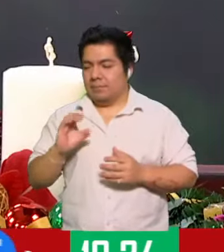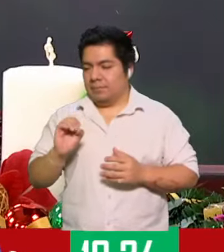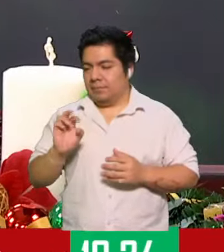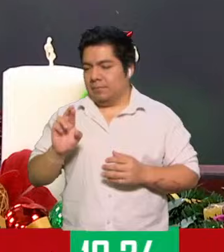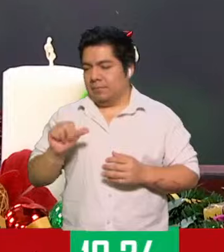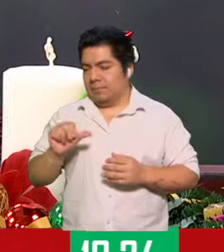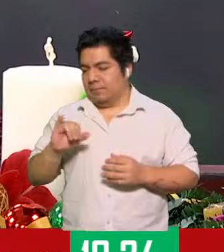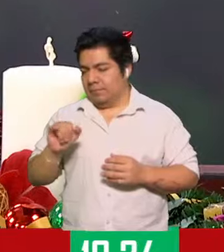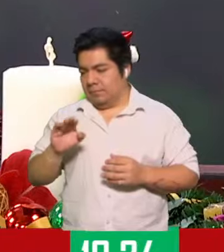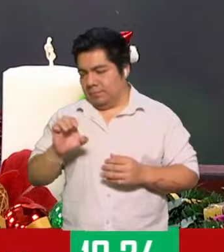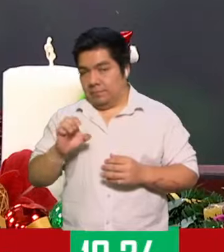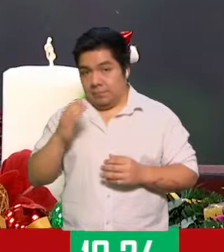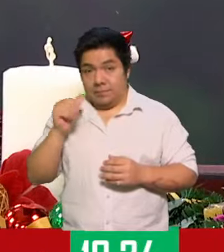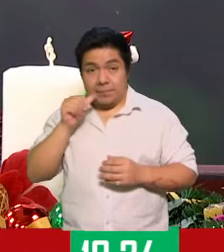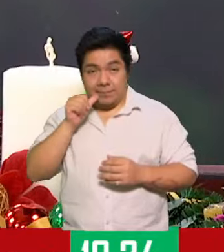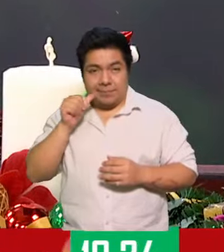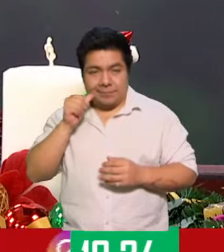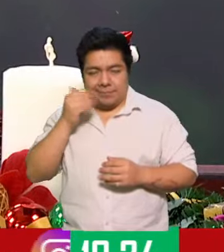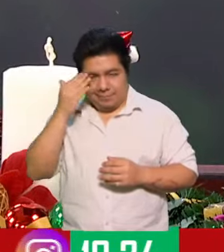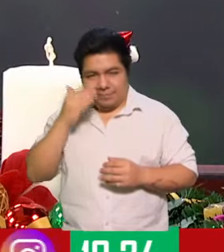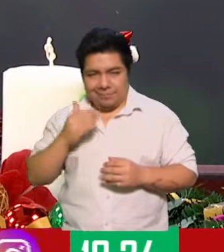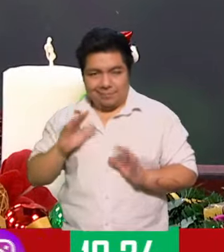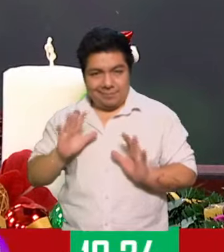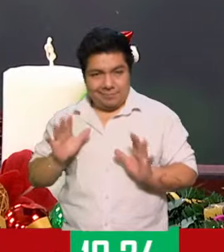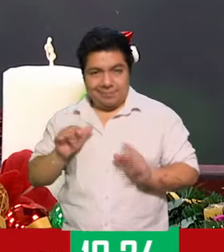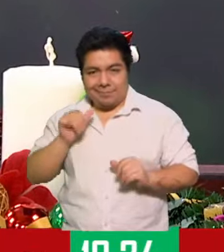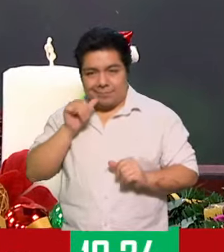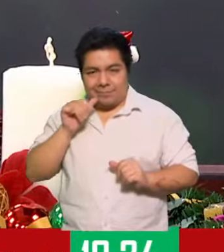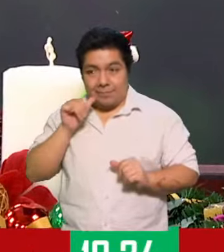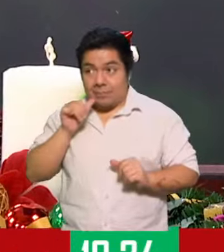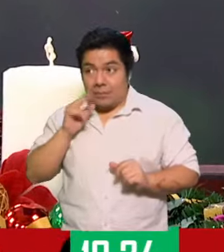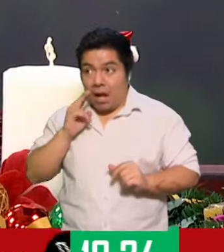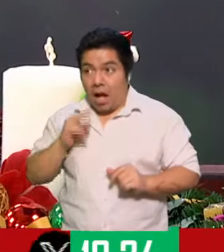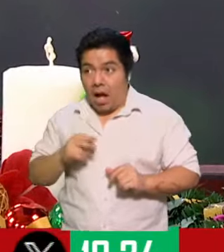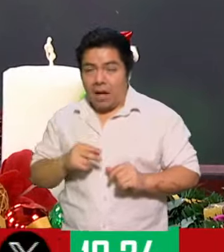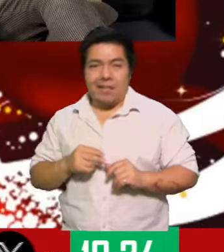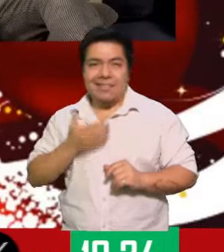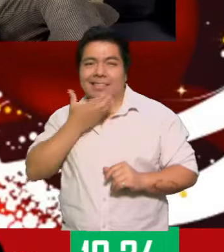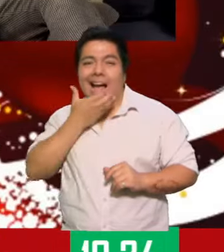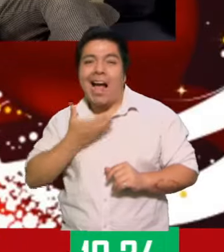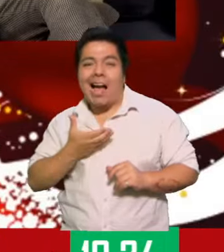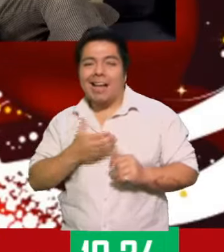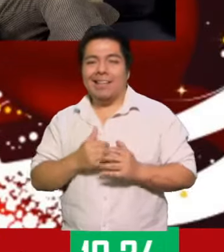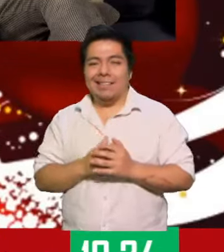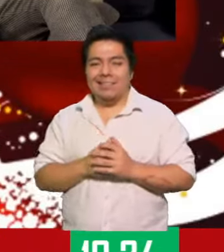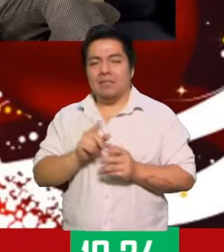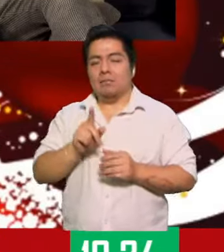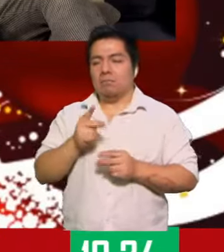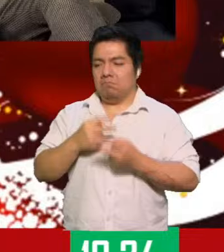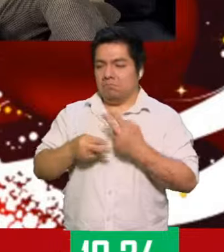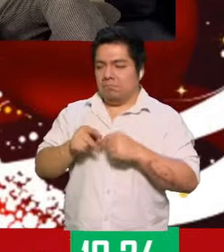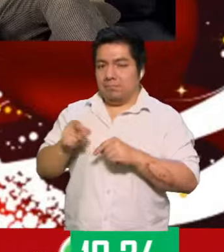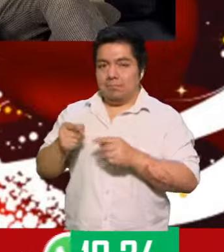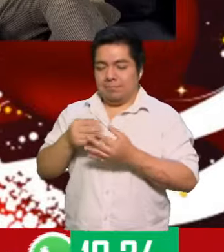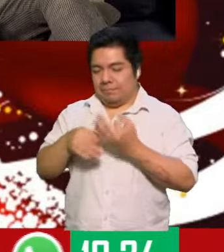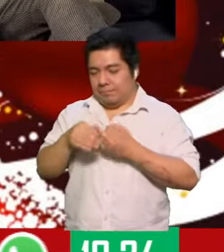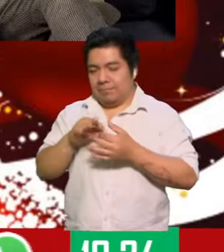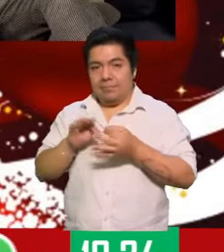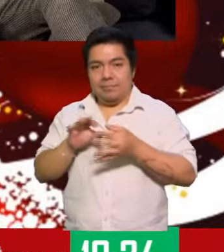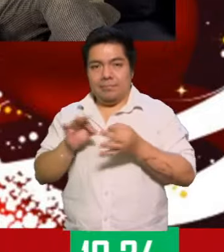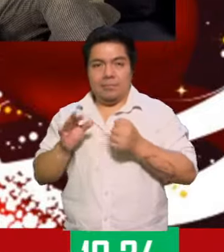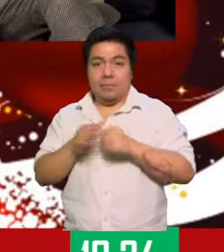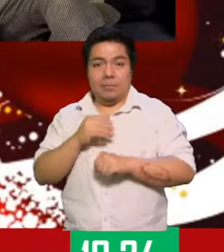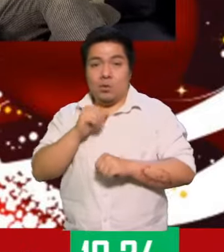coraje se estrenó ayer eh estábamos así Mire como el oiga pero nos viene a platicar todo y por qué no